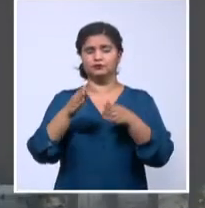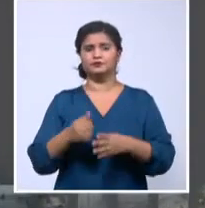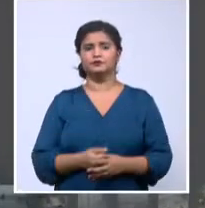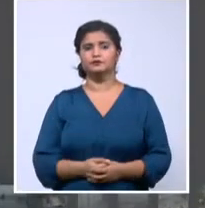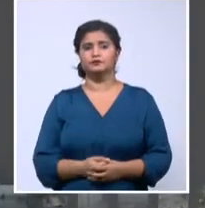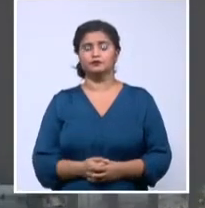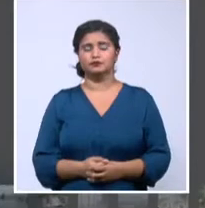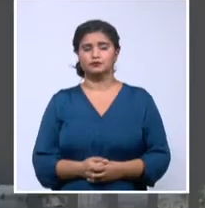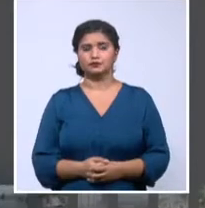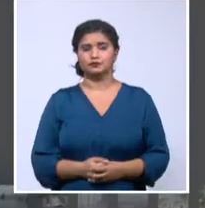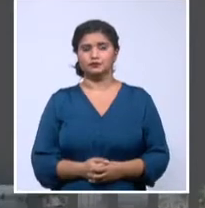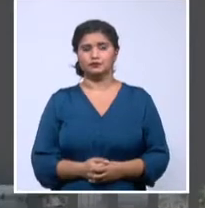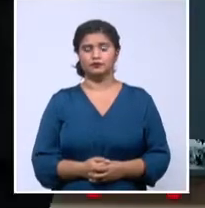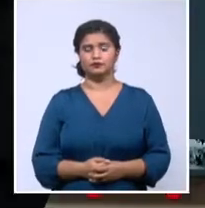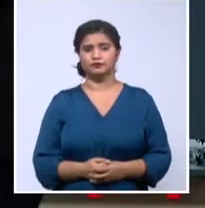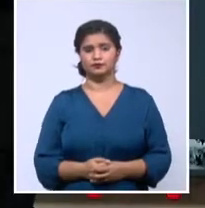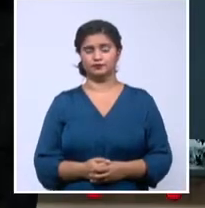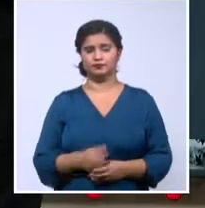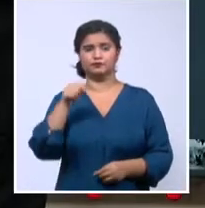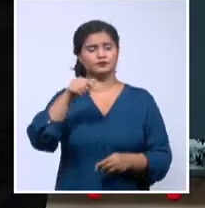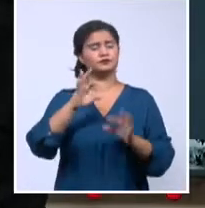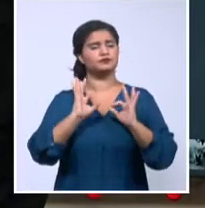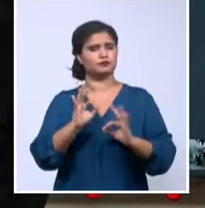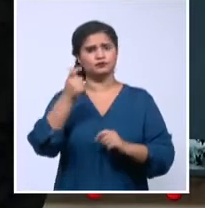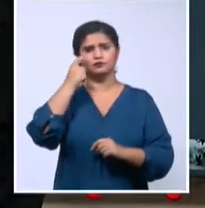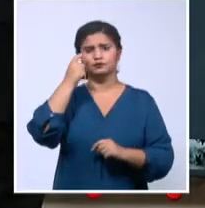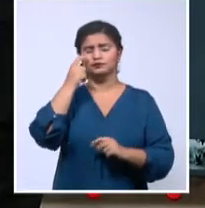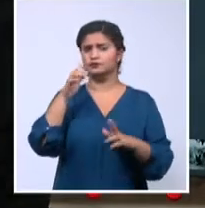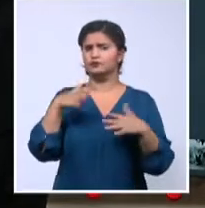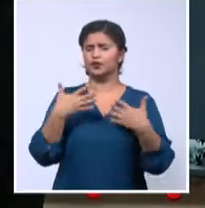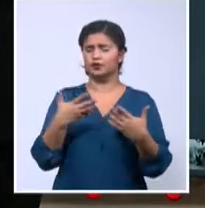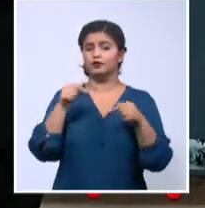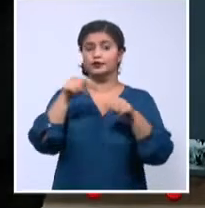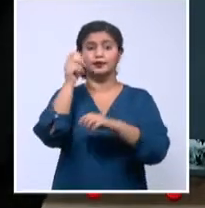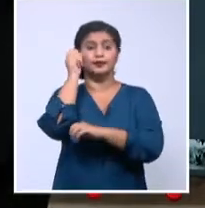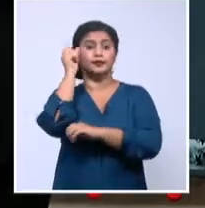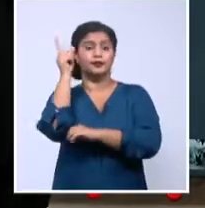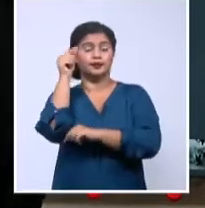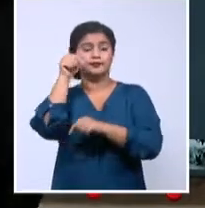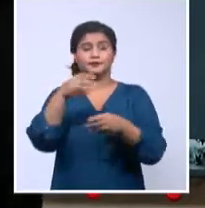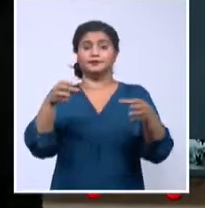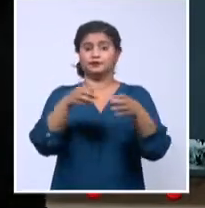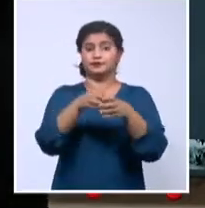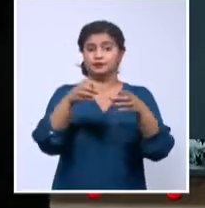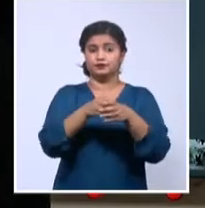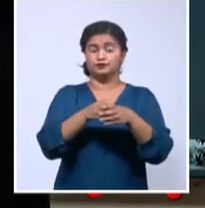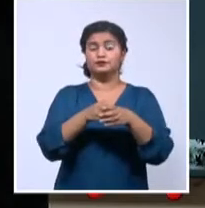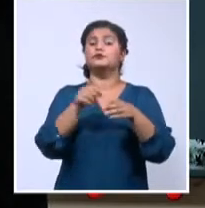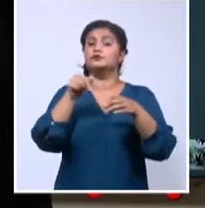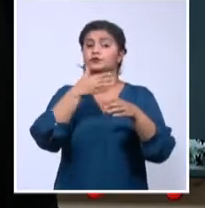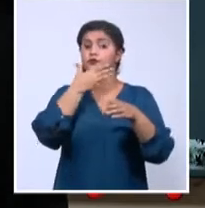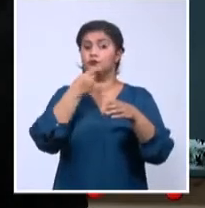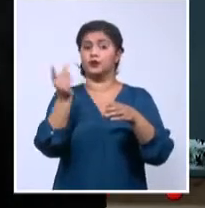¿En qué parte de este correo ven ustedes con una preeminencia la idea del movimiento San Isidro? O ya lo que estamos hablando es de otra